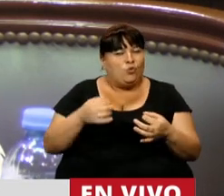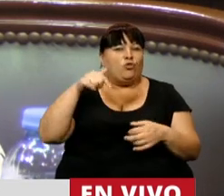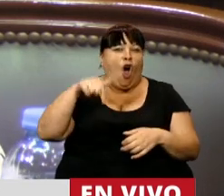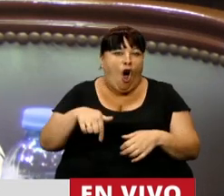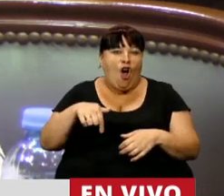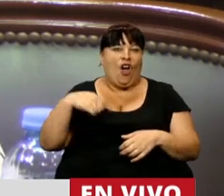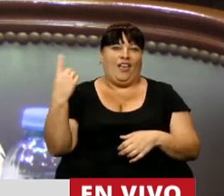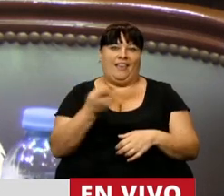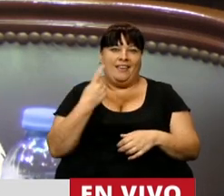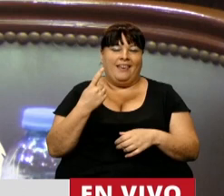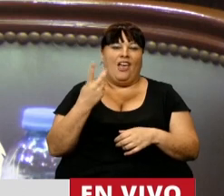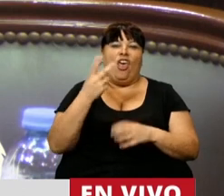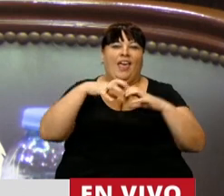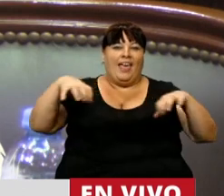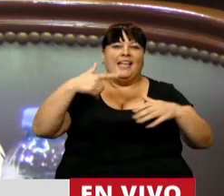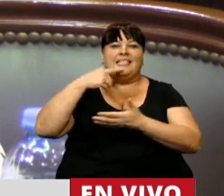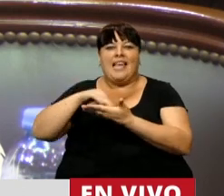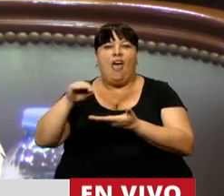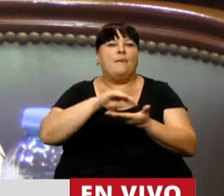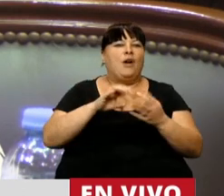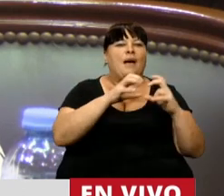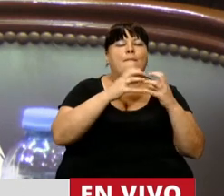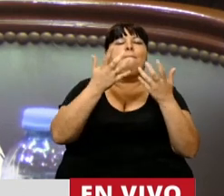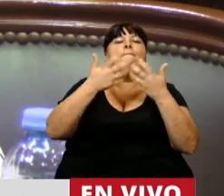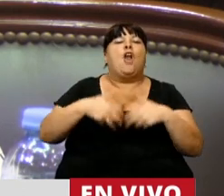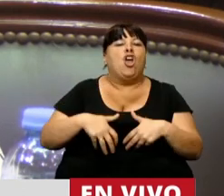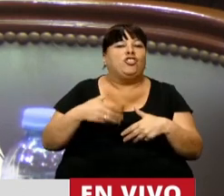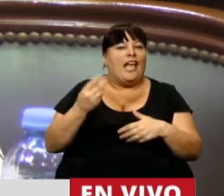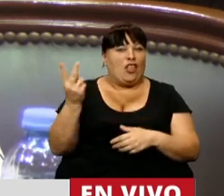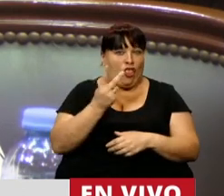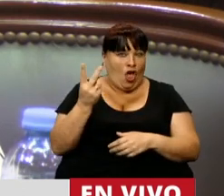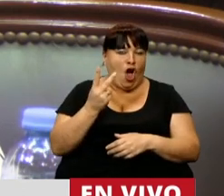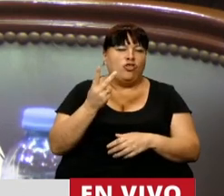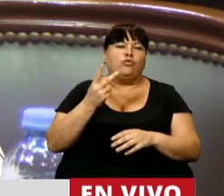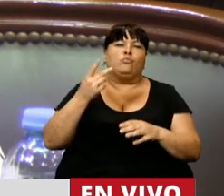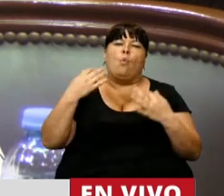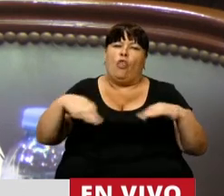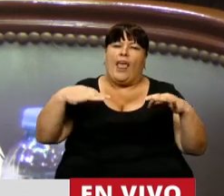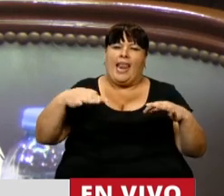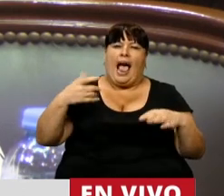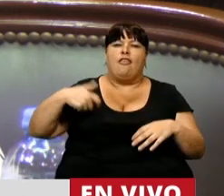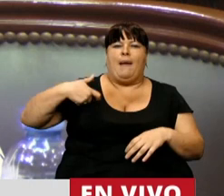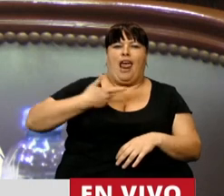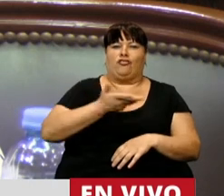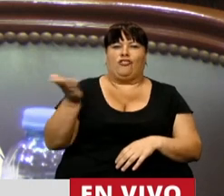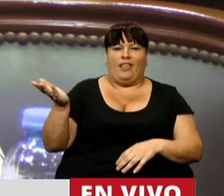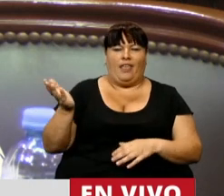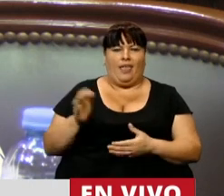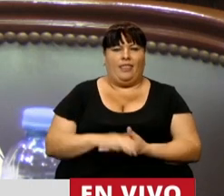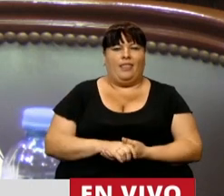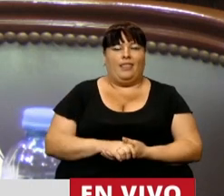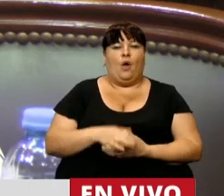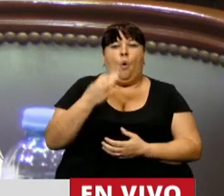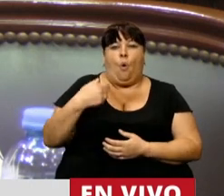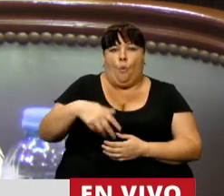hoy estemos ambas cámaras tratando dos proyectos que son muy sensibles para nuestra sociedad, a